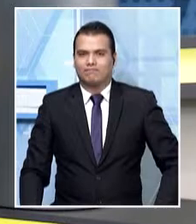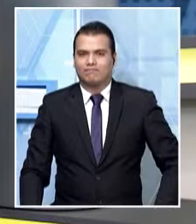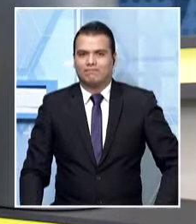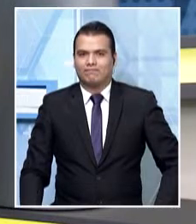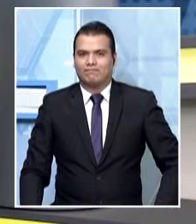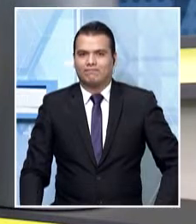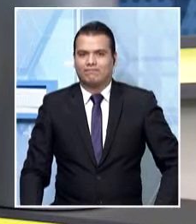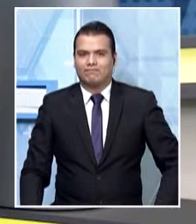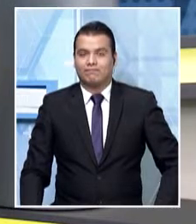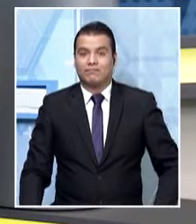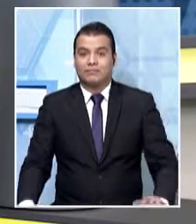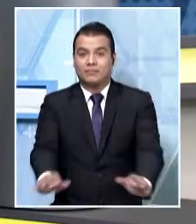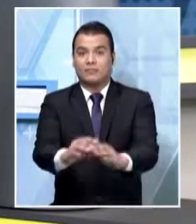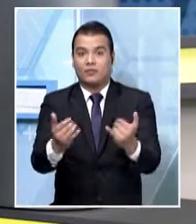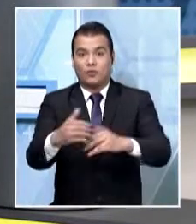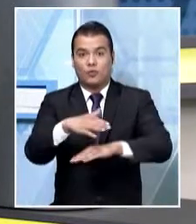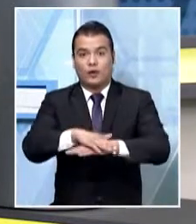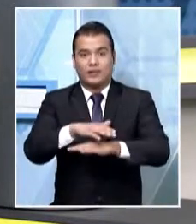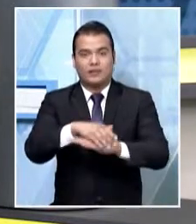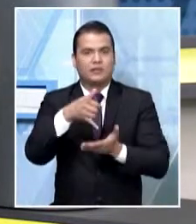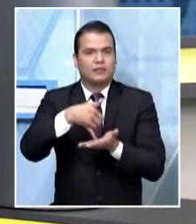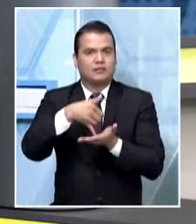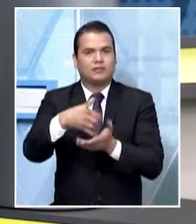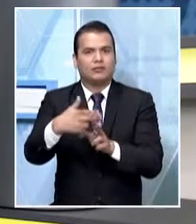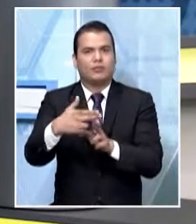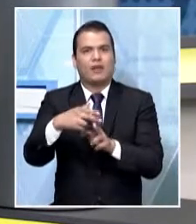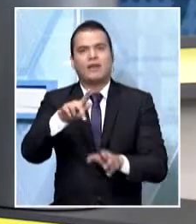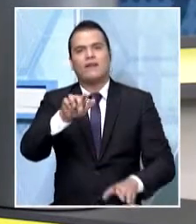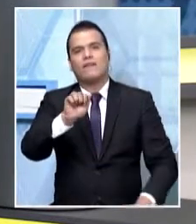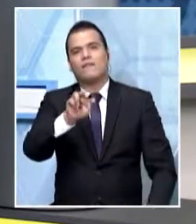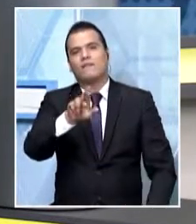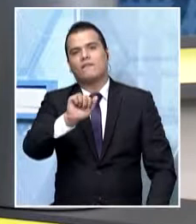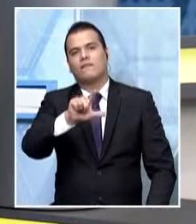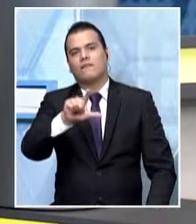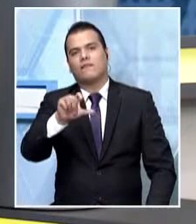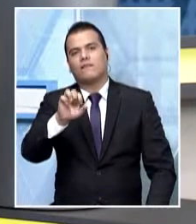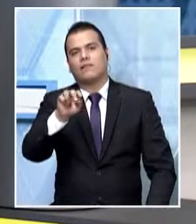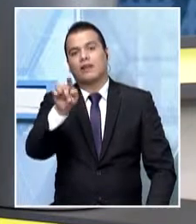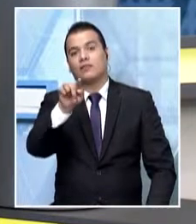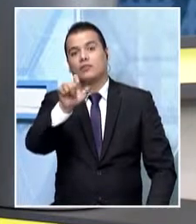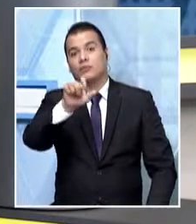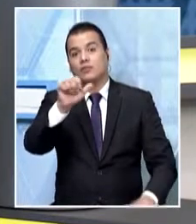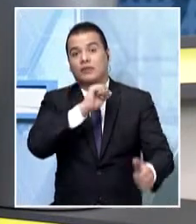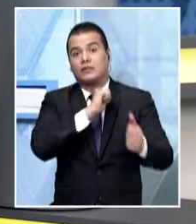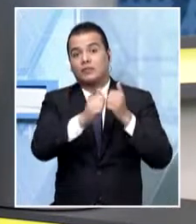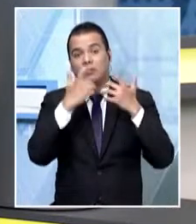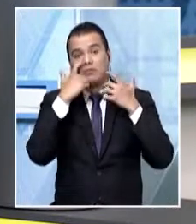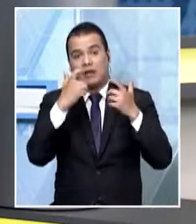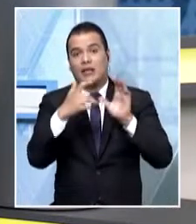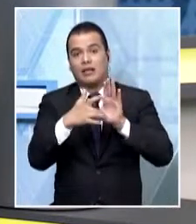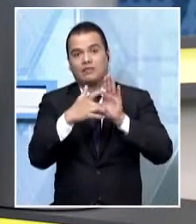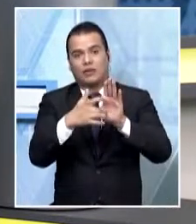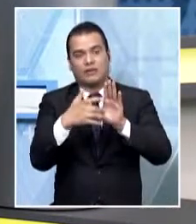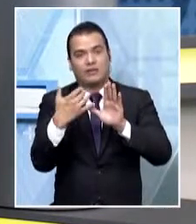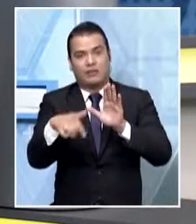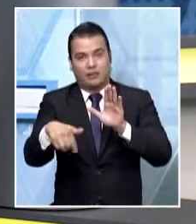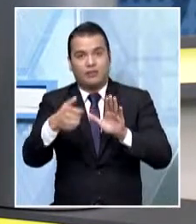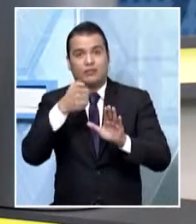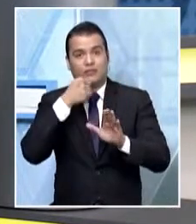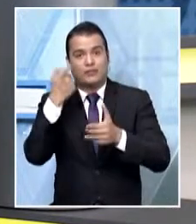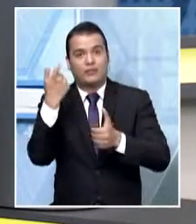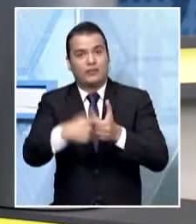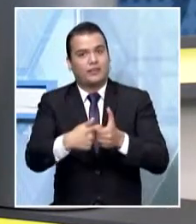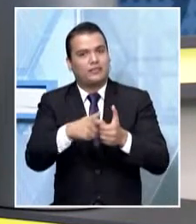y esta tarde se llevará a cabo los premios farallones que distinguen a los destacados profesionales del deporte en la ciudad 90 minutos no puede quedar por fuera